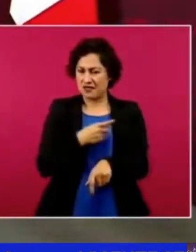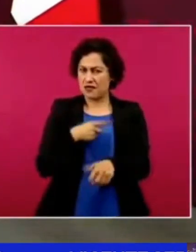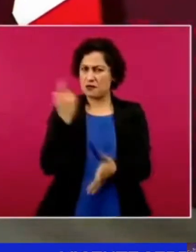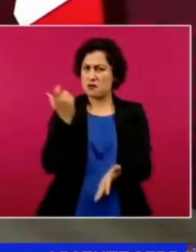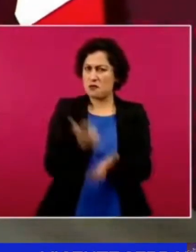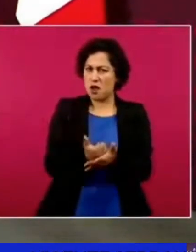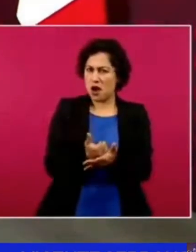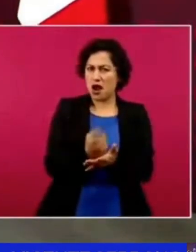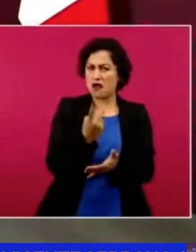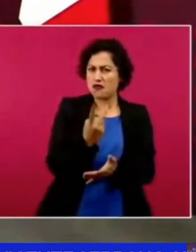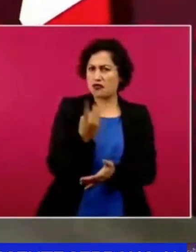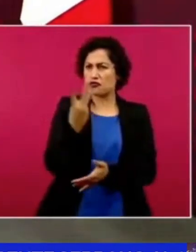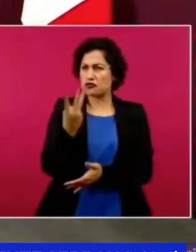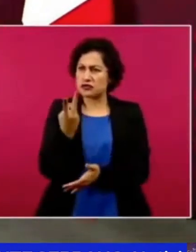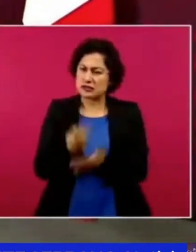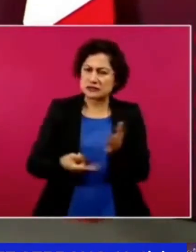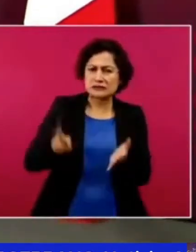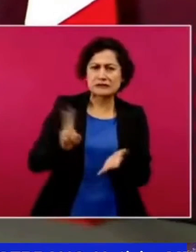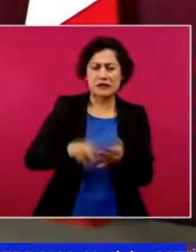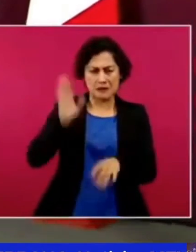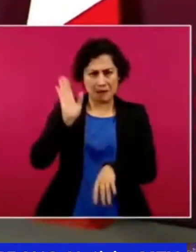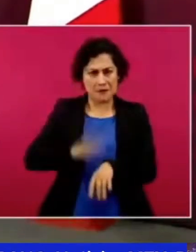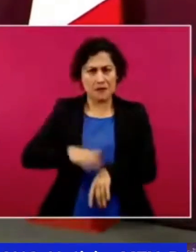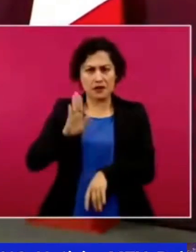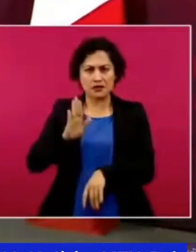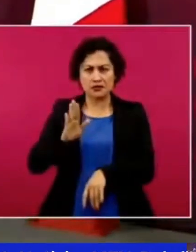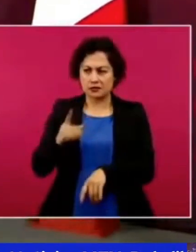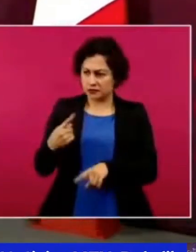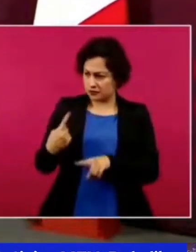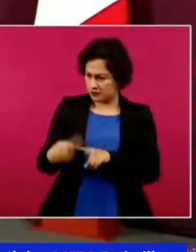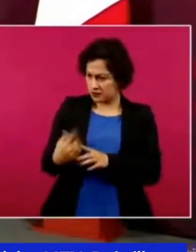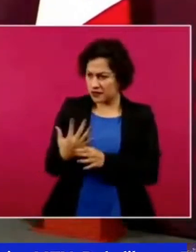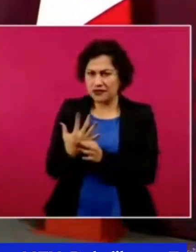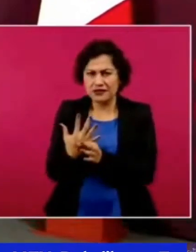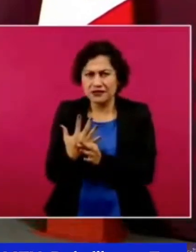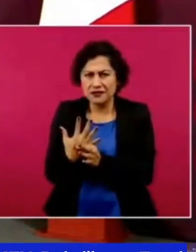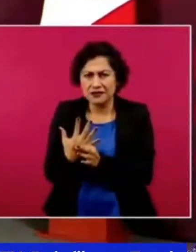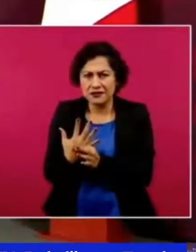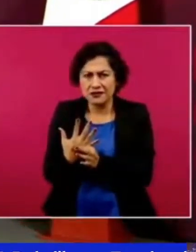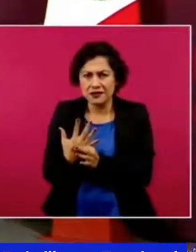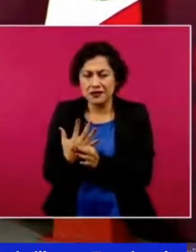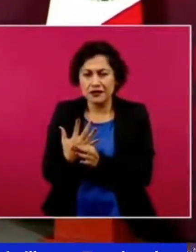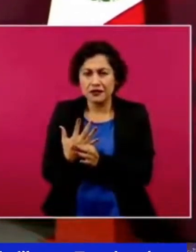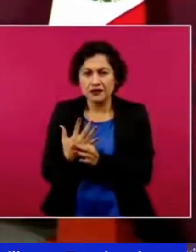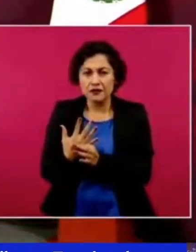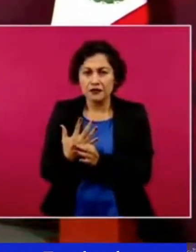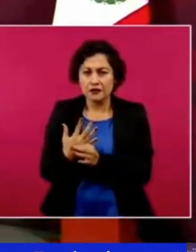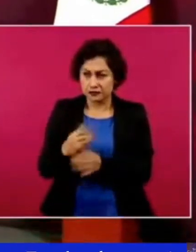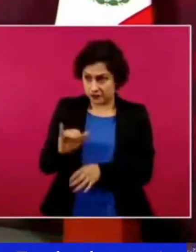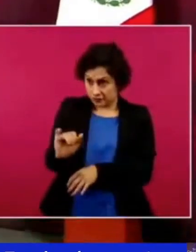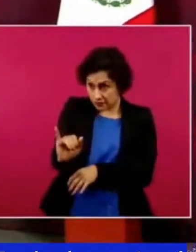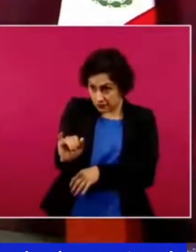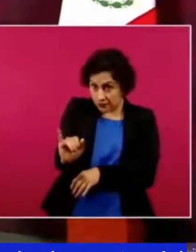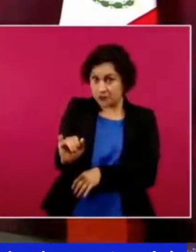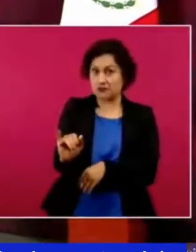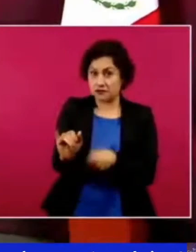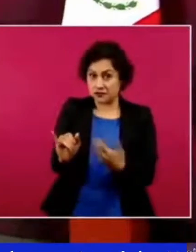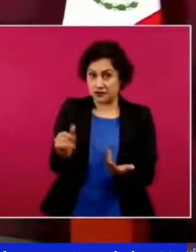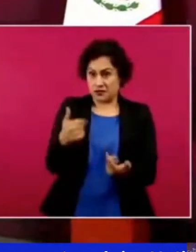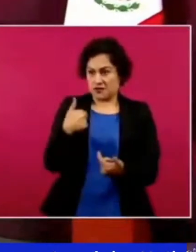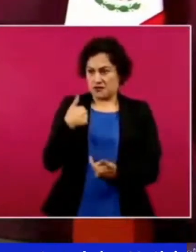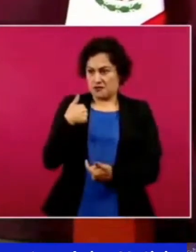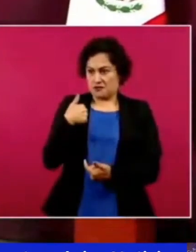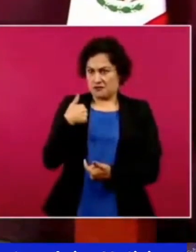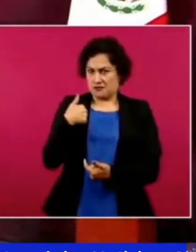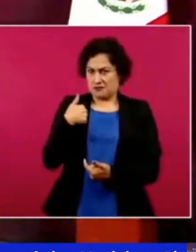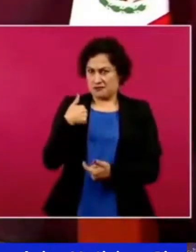más. Yo no sé quién hizo eso. Sí, pero yo no lo